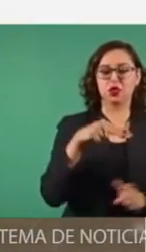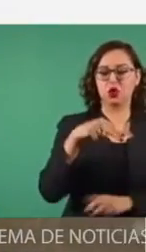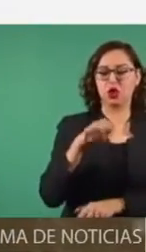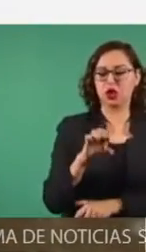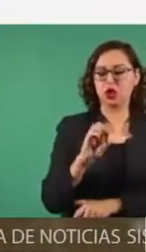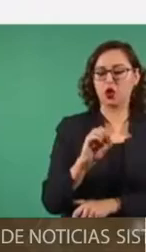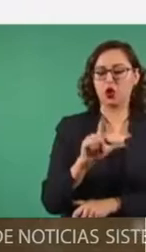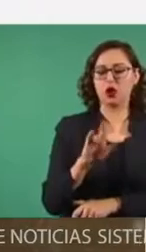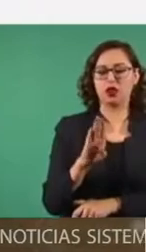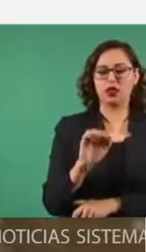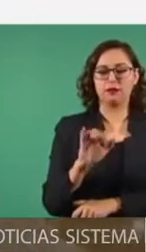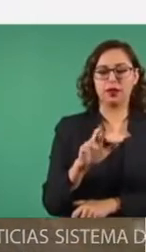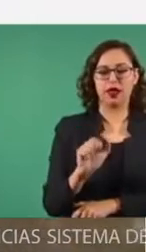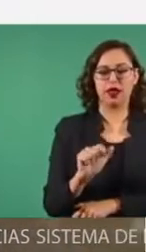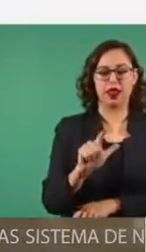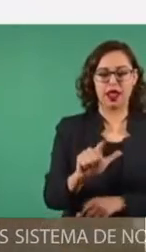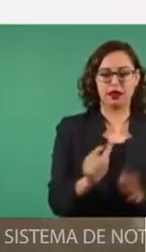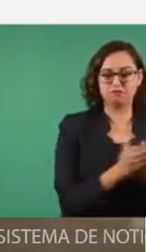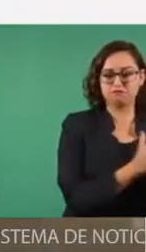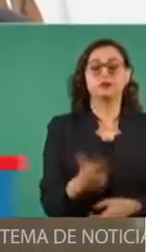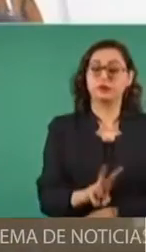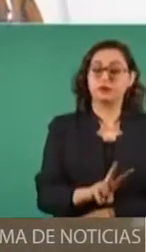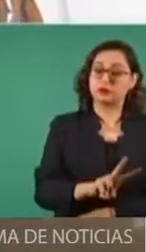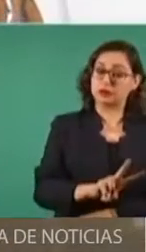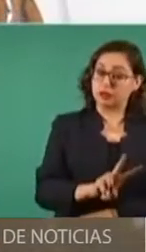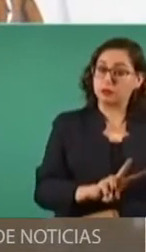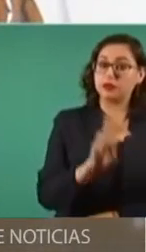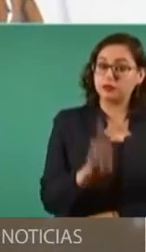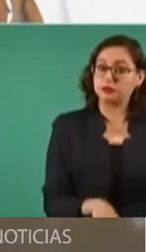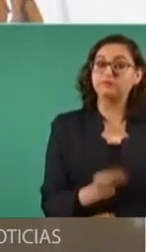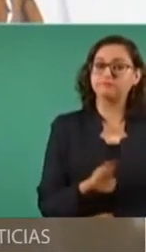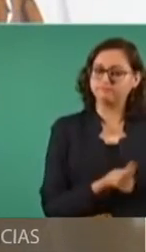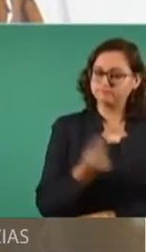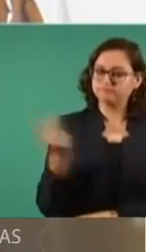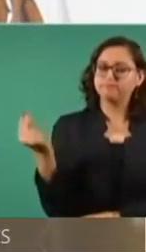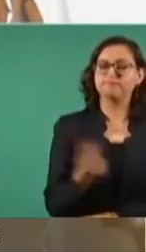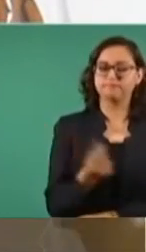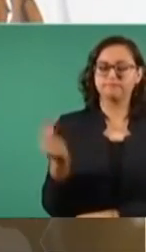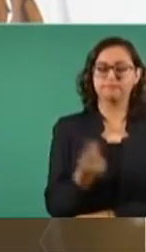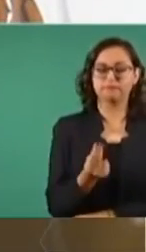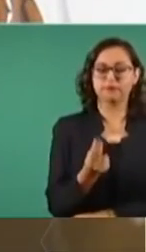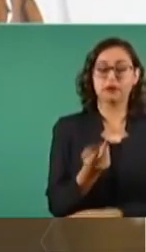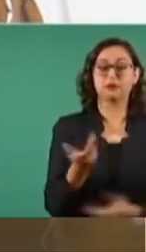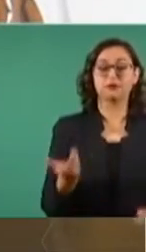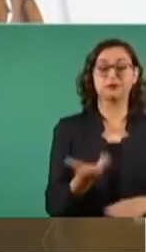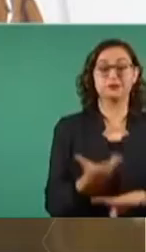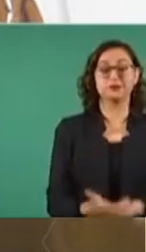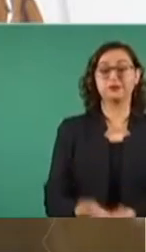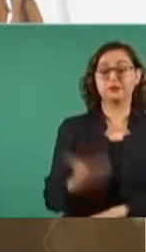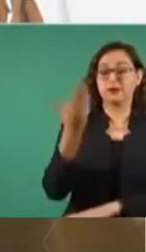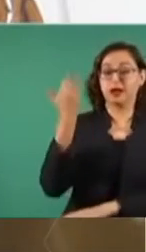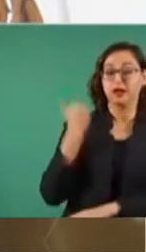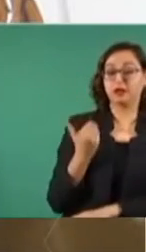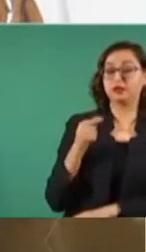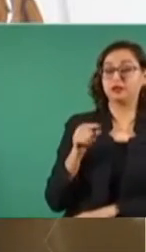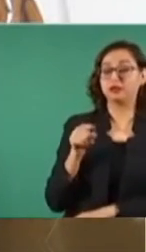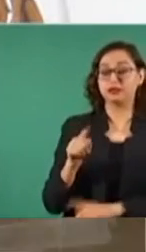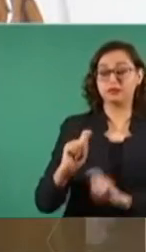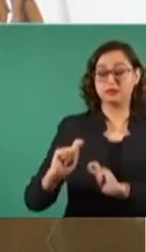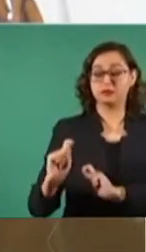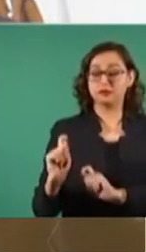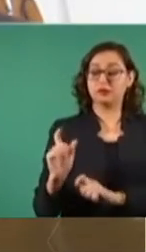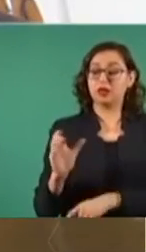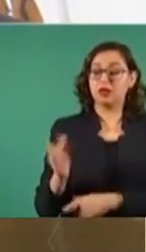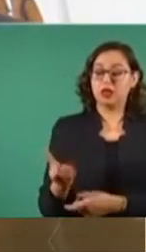tercer informe del presidente López Obrador, pero que en la práctica fue el ya no sé qué número de tantos que han sido.